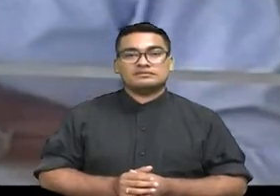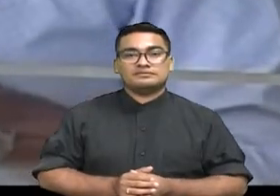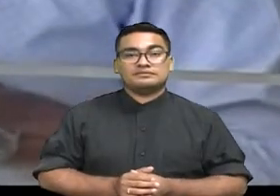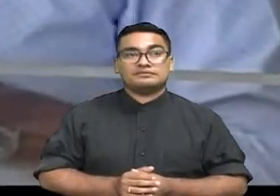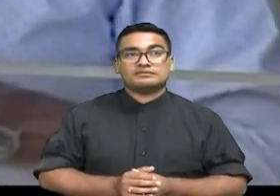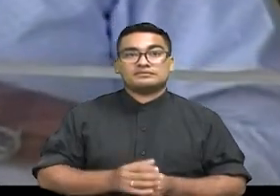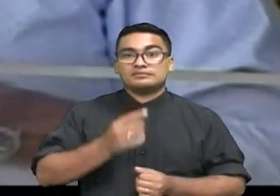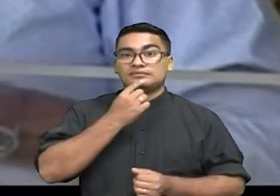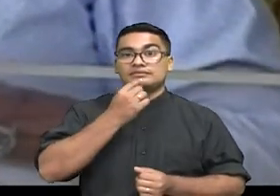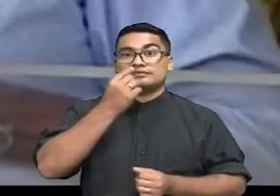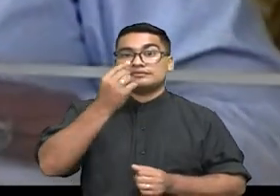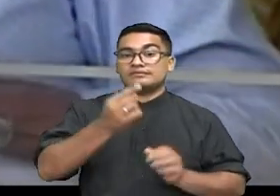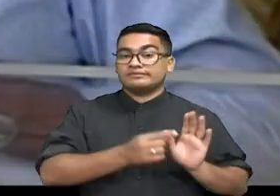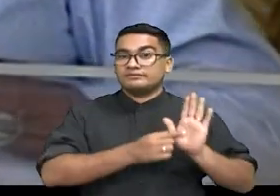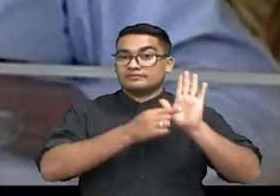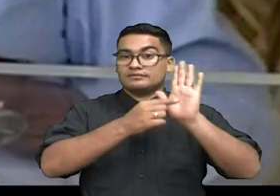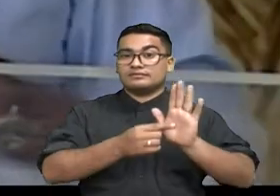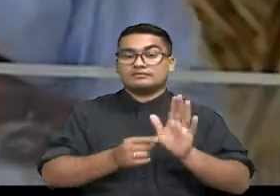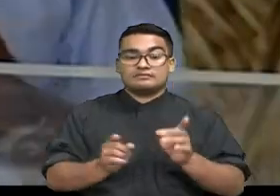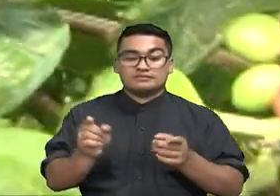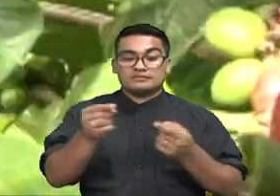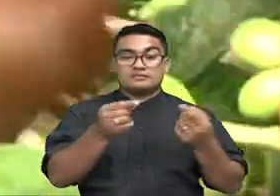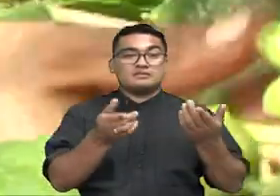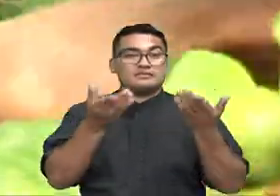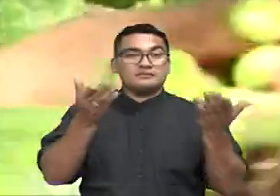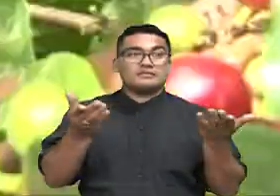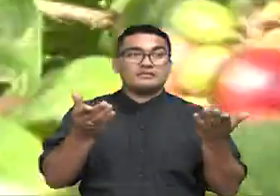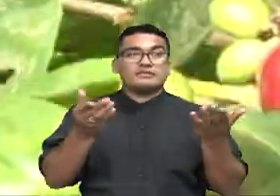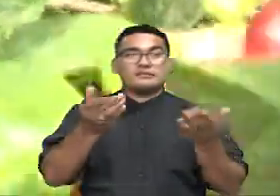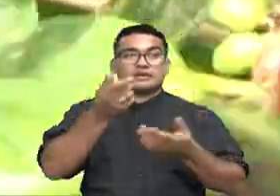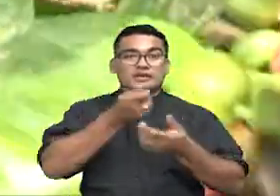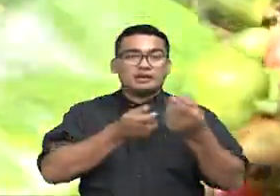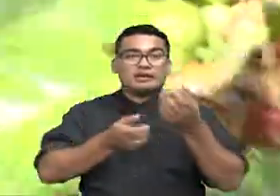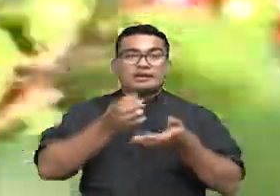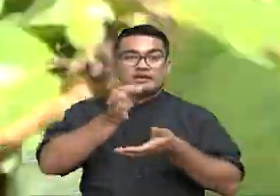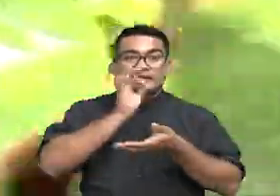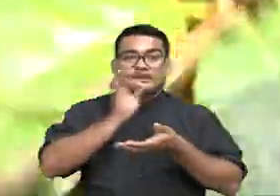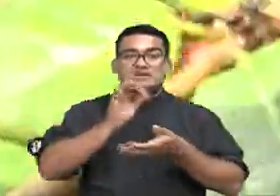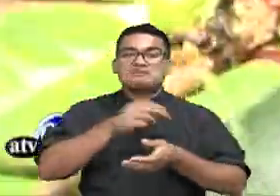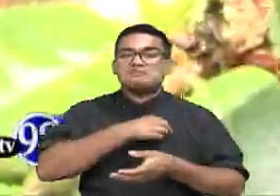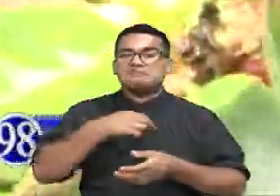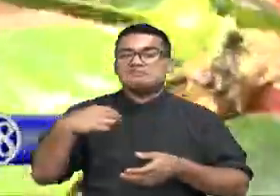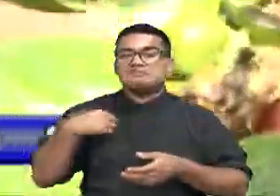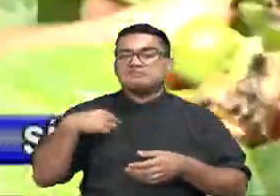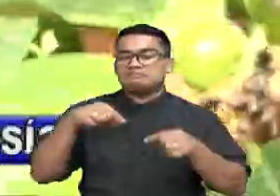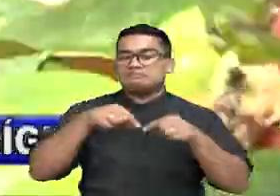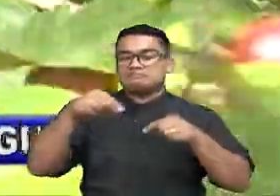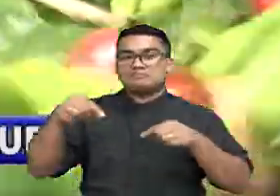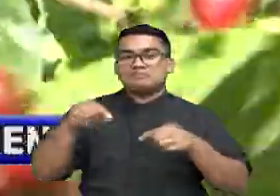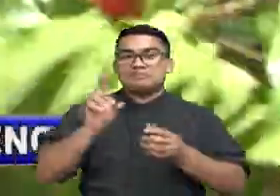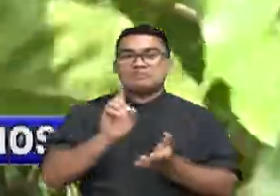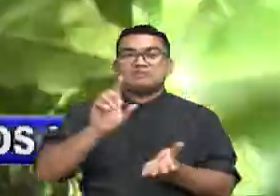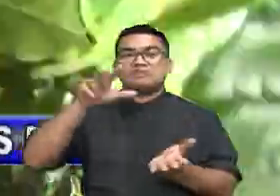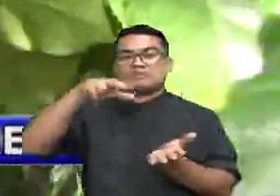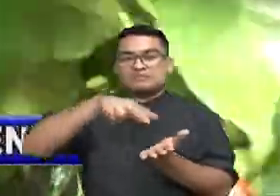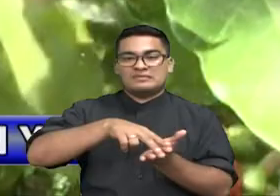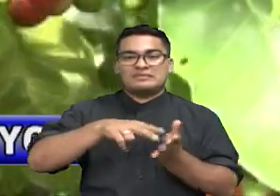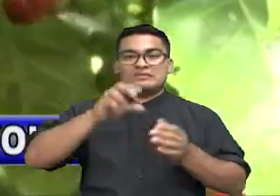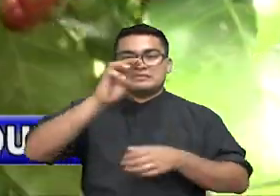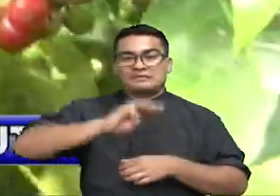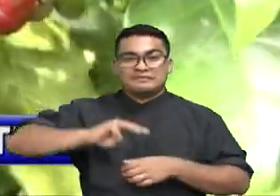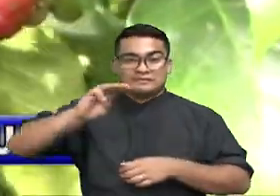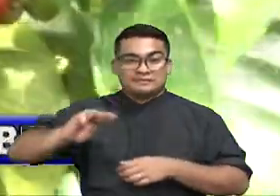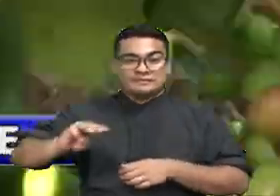La presentación de la Estrategia para el Desarrollo de la Caficultura se realizó en el municipio de La Dalia, Matagalpa.